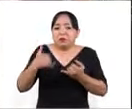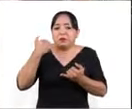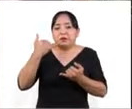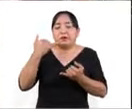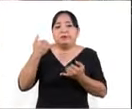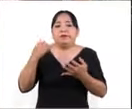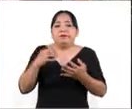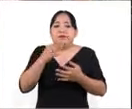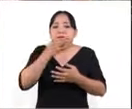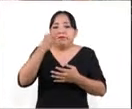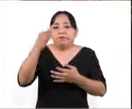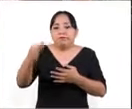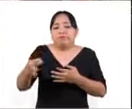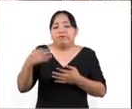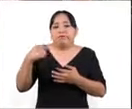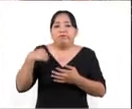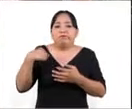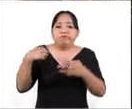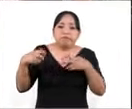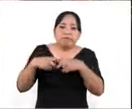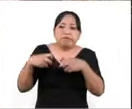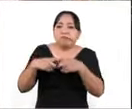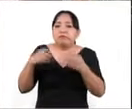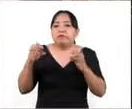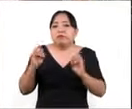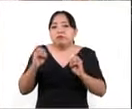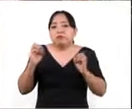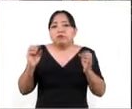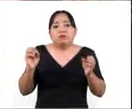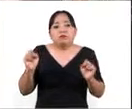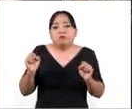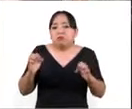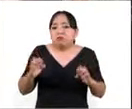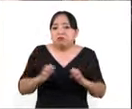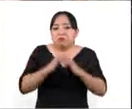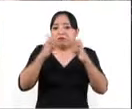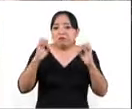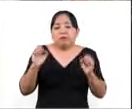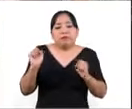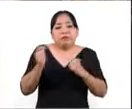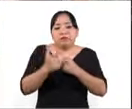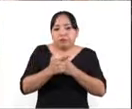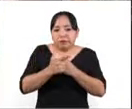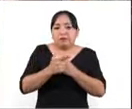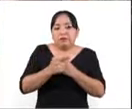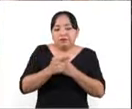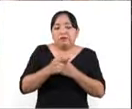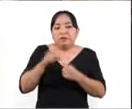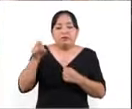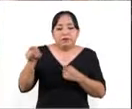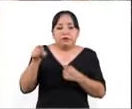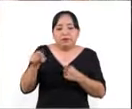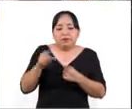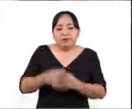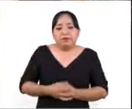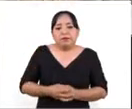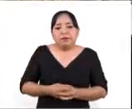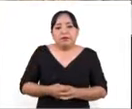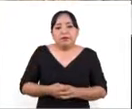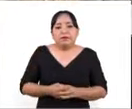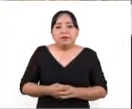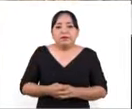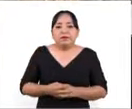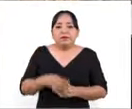del C5 los reportes que se recibieron por parte del 911, si nos ayuda. Adelante. Con su permiso. Buenas